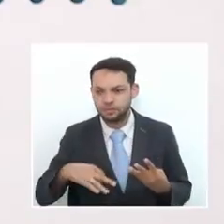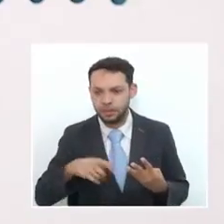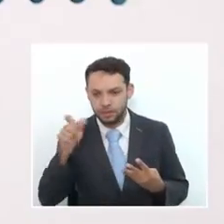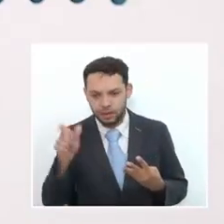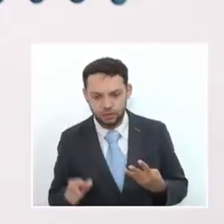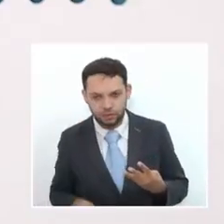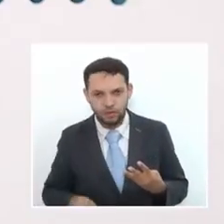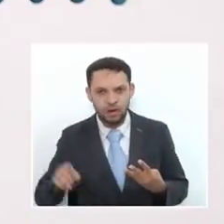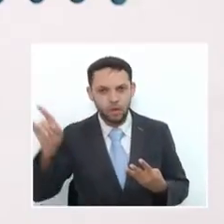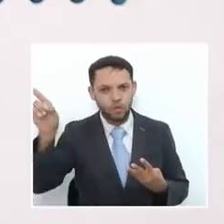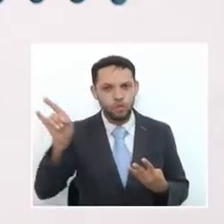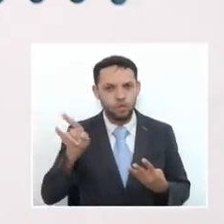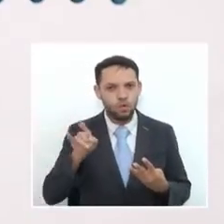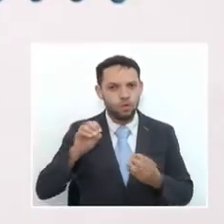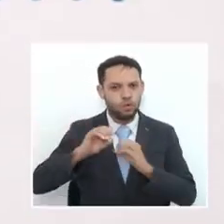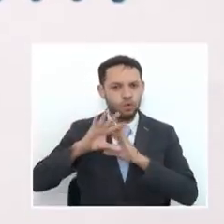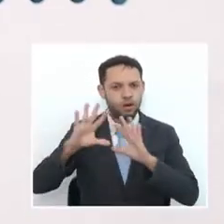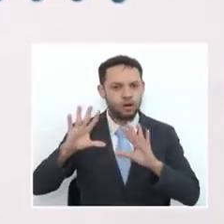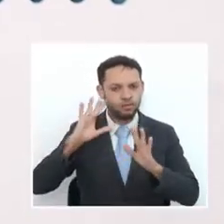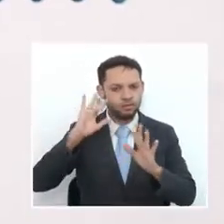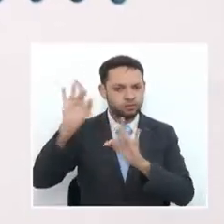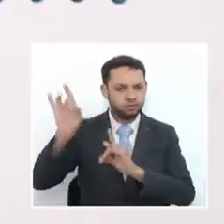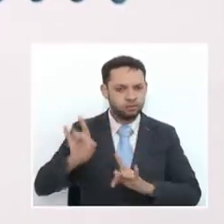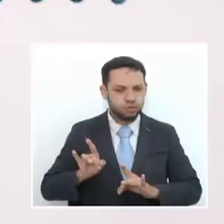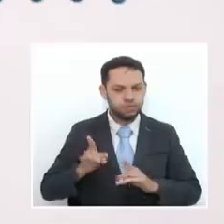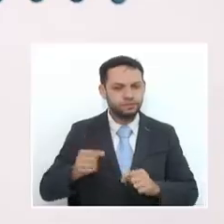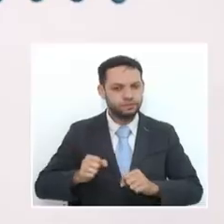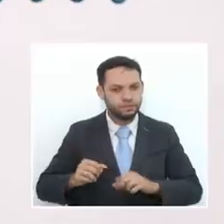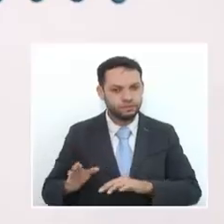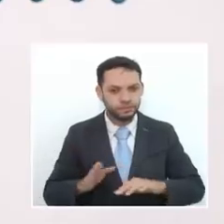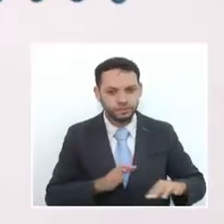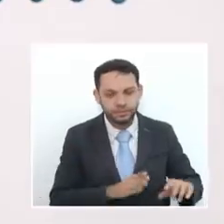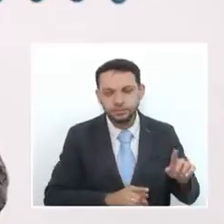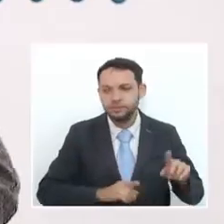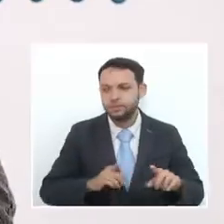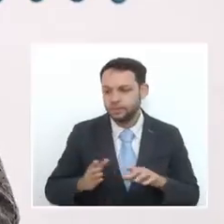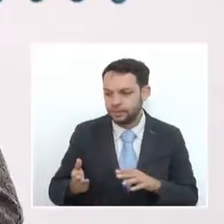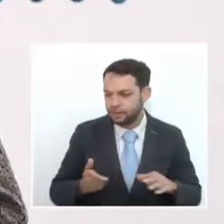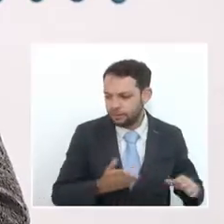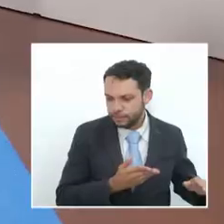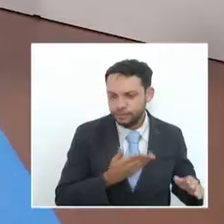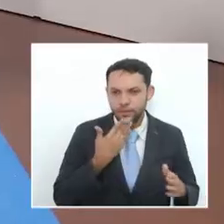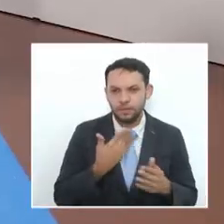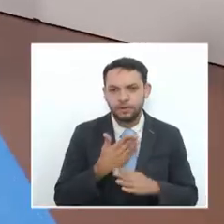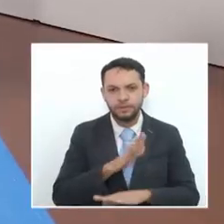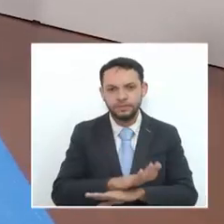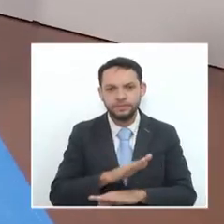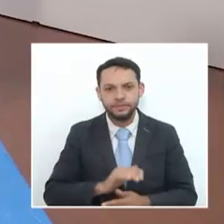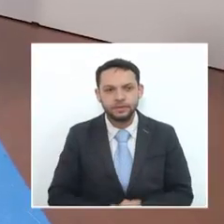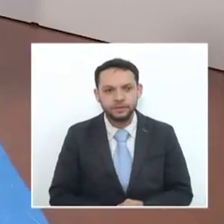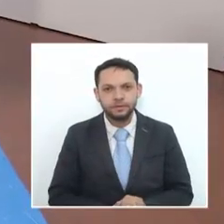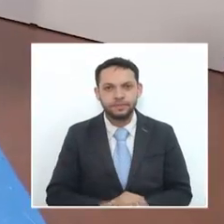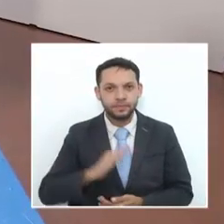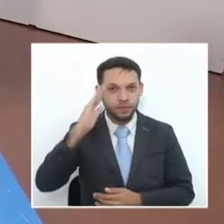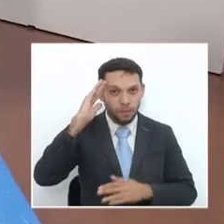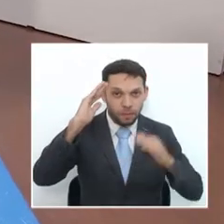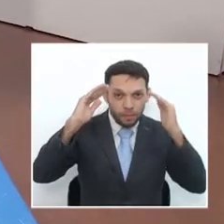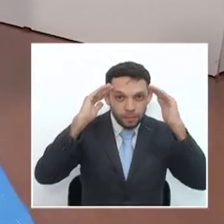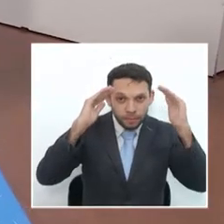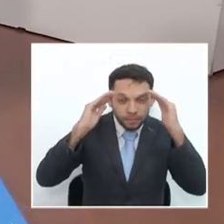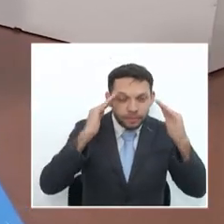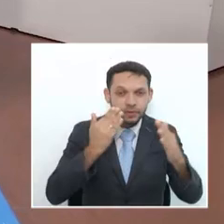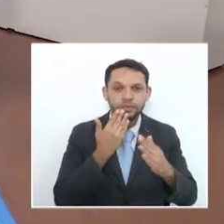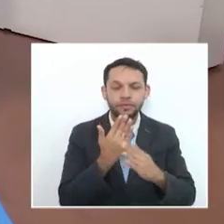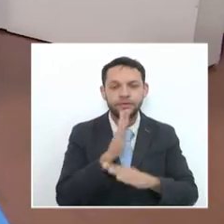luz, y eso pocas personas lo entienden. Bienvenidos a Conexión Vital, doctor Jorge Enrique Rojas, ¿qué tal? Gracias, Iván. A todos ustedes mil gracias por estar